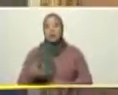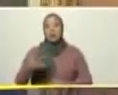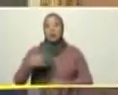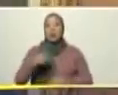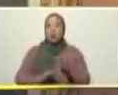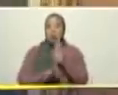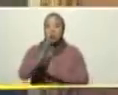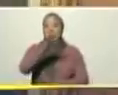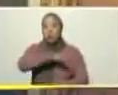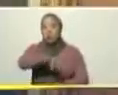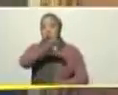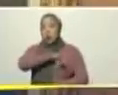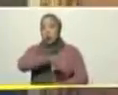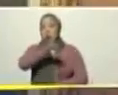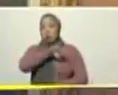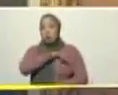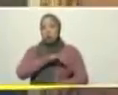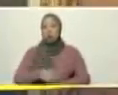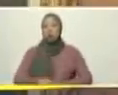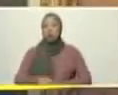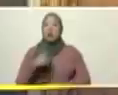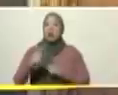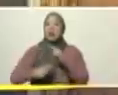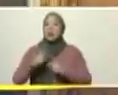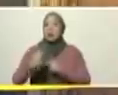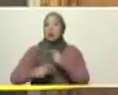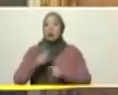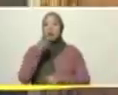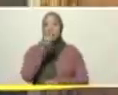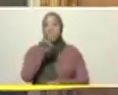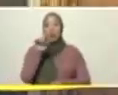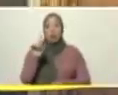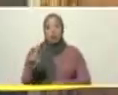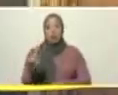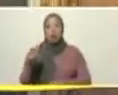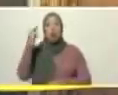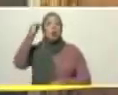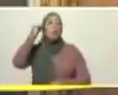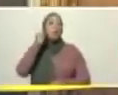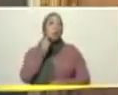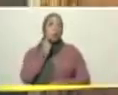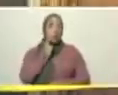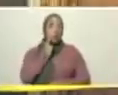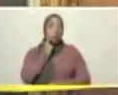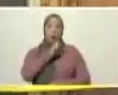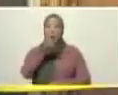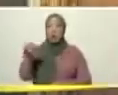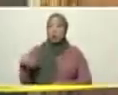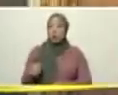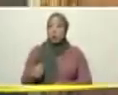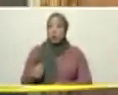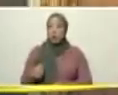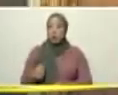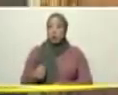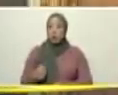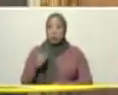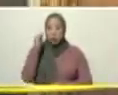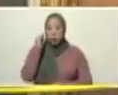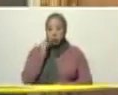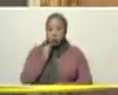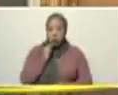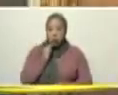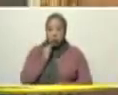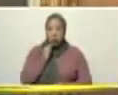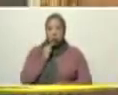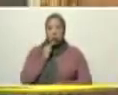del socialismo del siglo XXI, el socialismo bolivariano, nuestro socialismo,